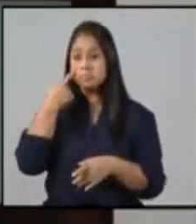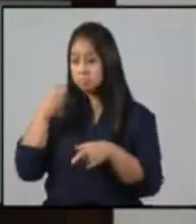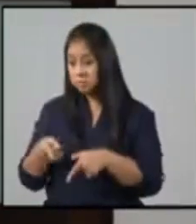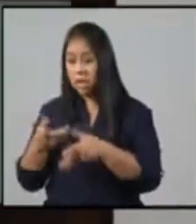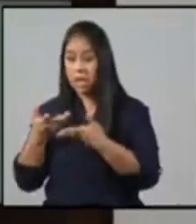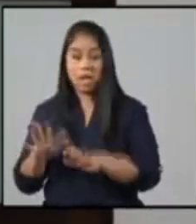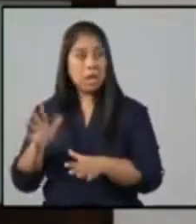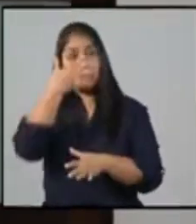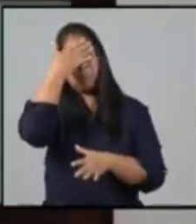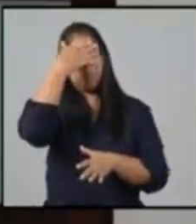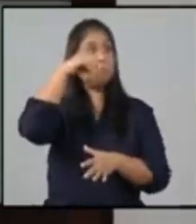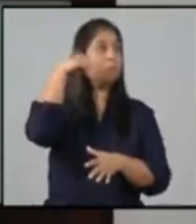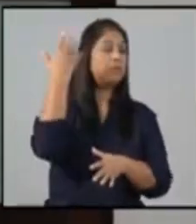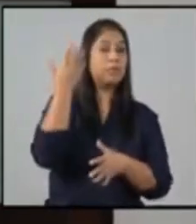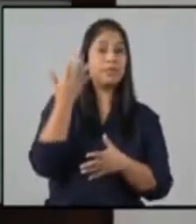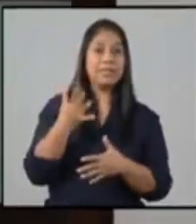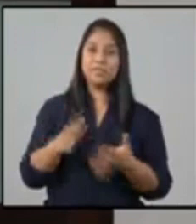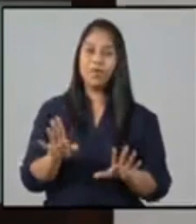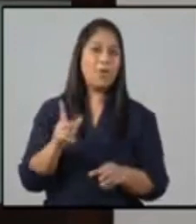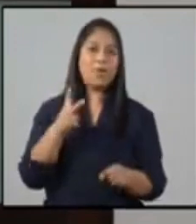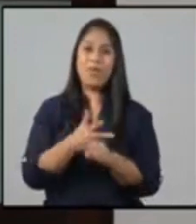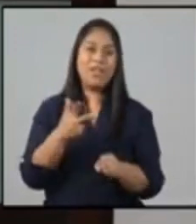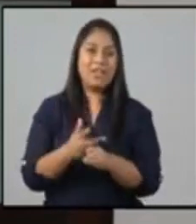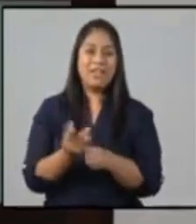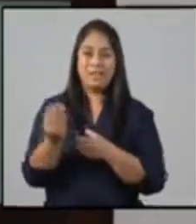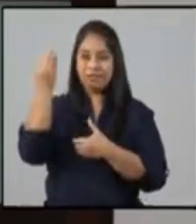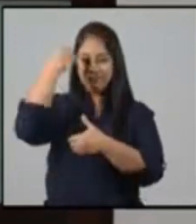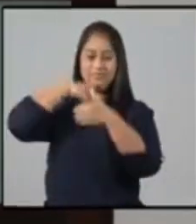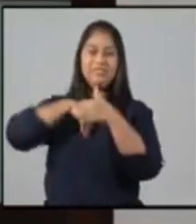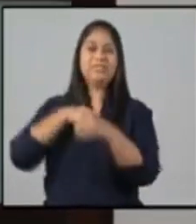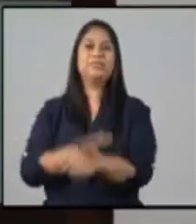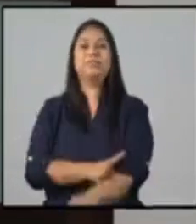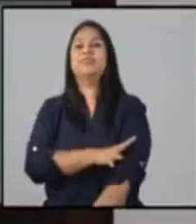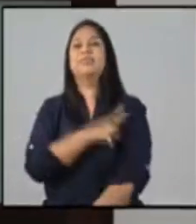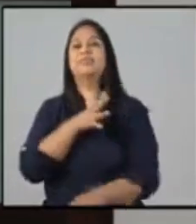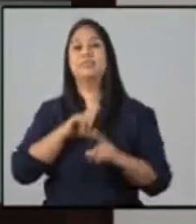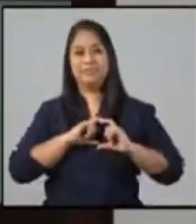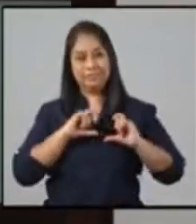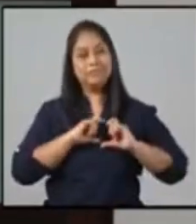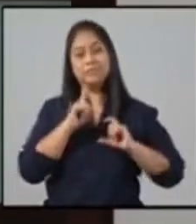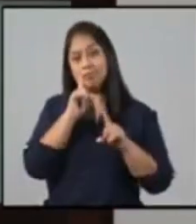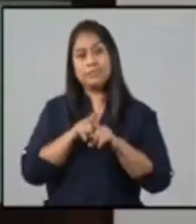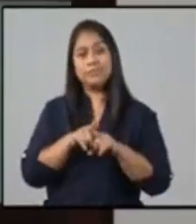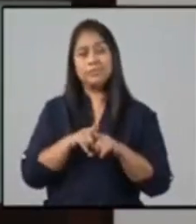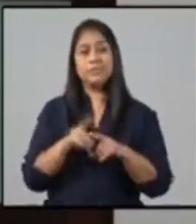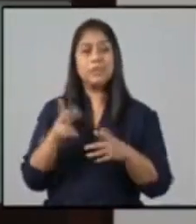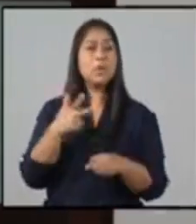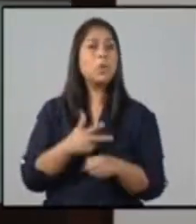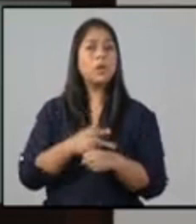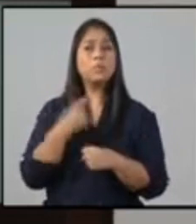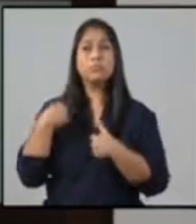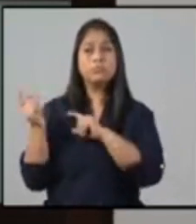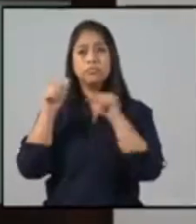después me quedo tal cual. No, Guatemala te cambia, Guatemala te entra en la piel, te entra en el corazón. En este sentido, cuando yo llegué en el